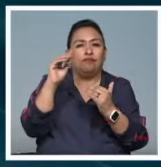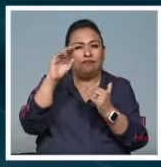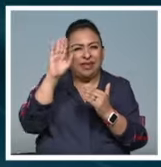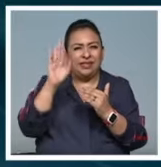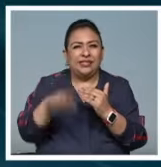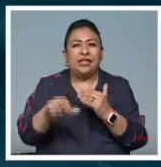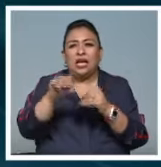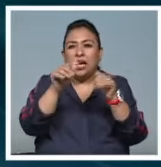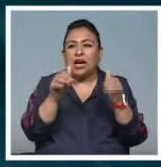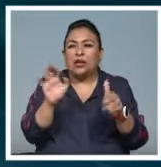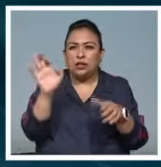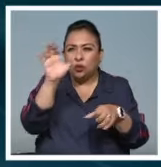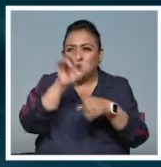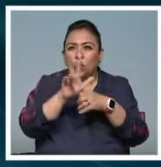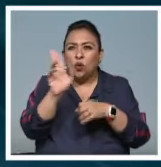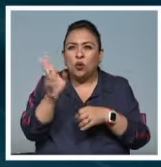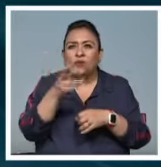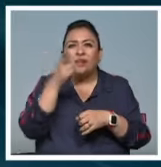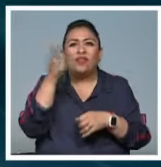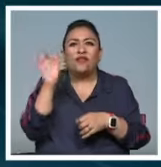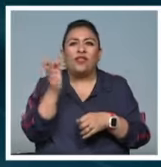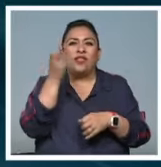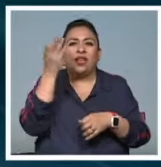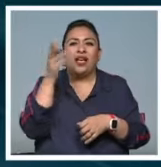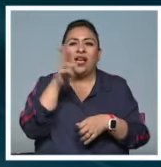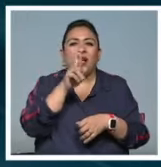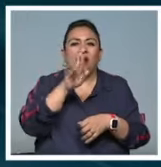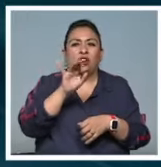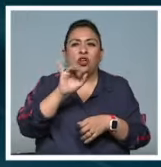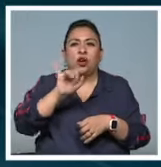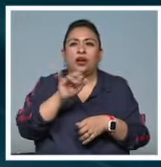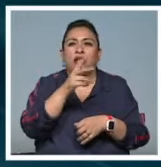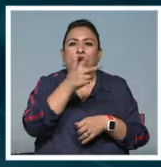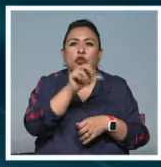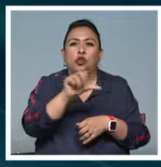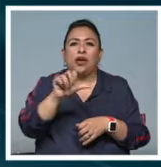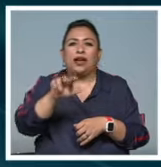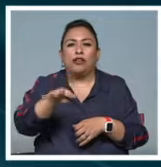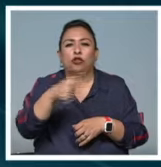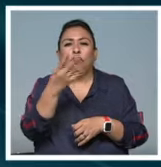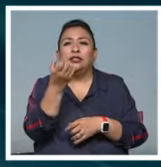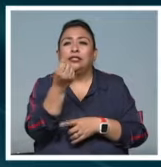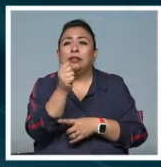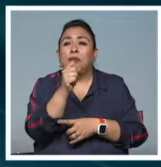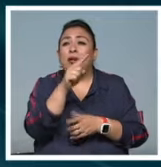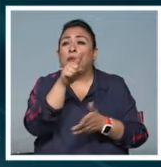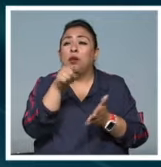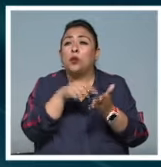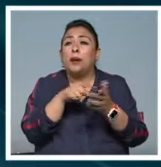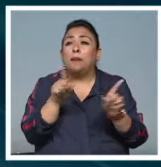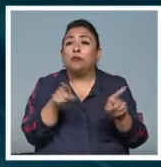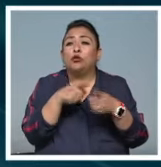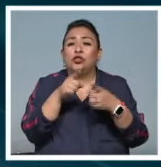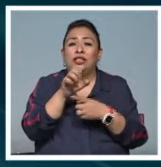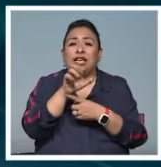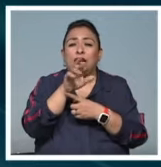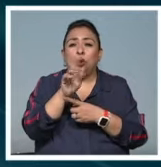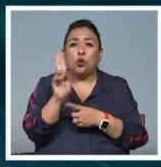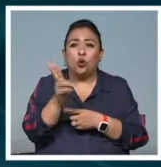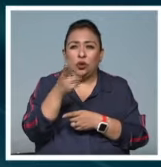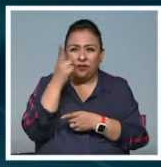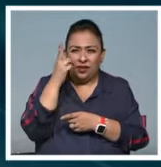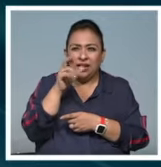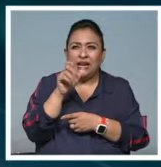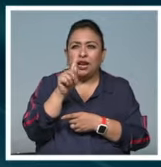de la Universidad Federal de Río de Janeiro, del 8 al 14 de septiembre en el ciclo de Música Electroacústica de la